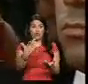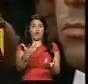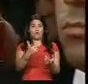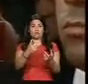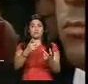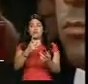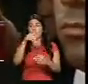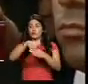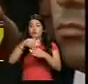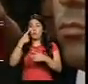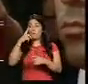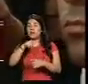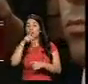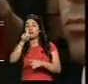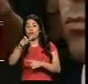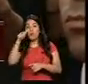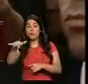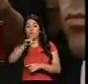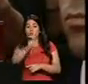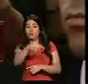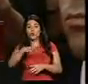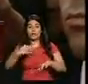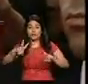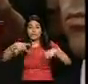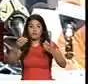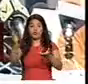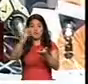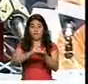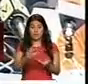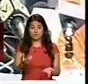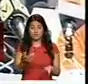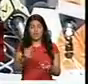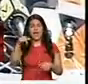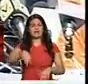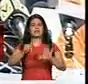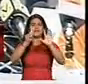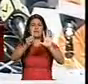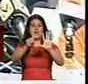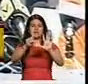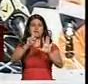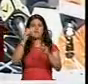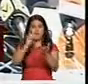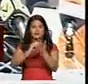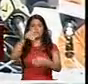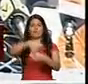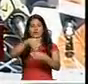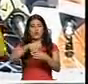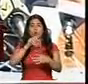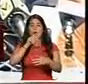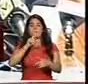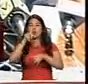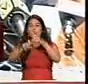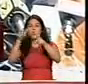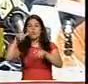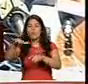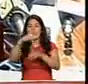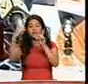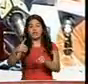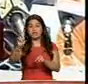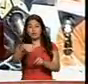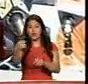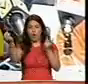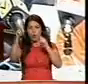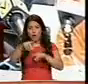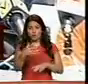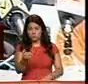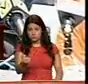de todo tipo aquí hemos hecho más de cinco referéndum seis referéndum para consultar diversos temas uno de ellos recuerden ustedes un